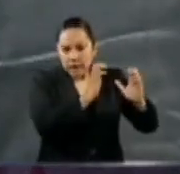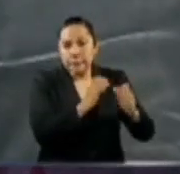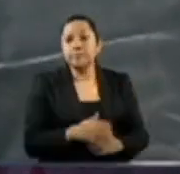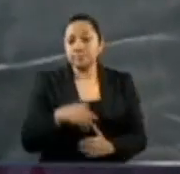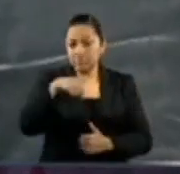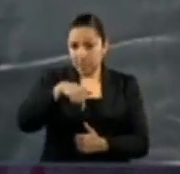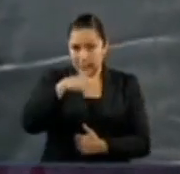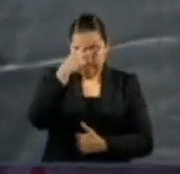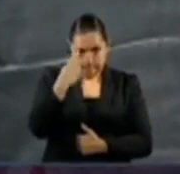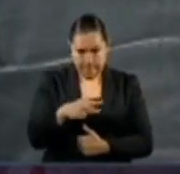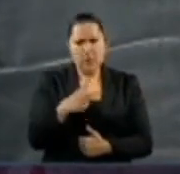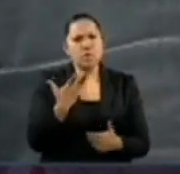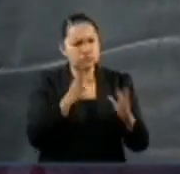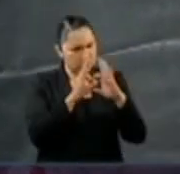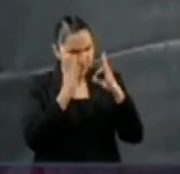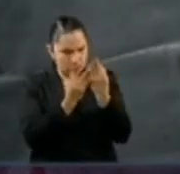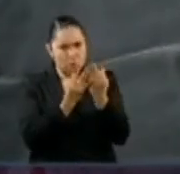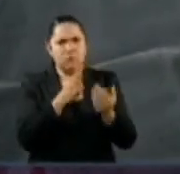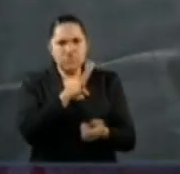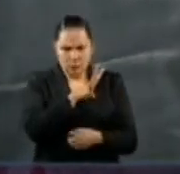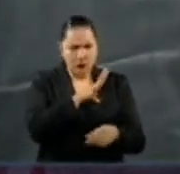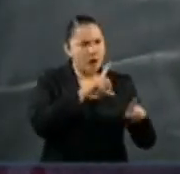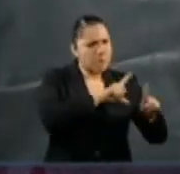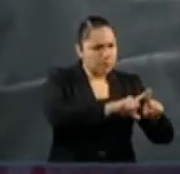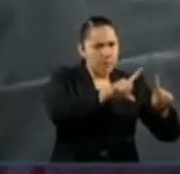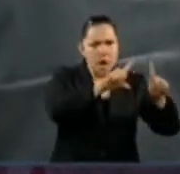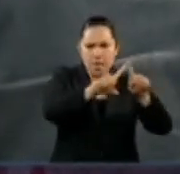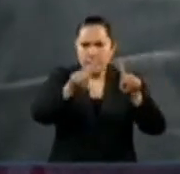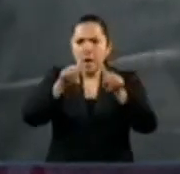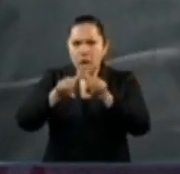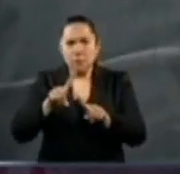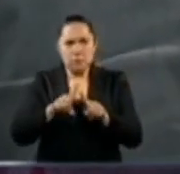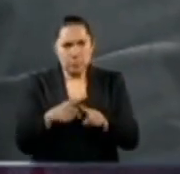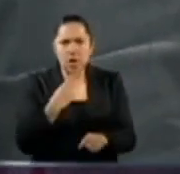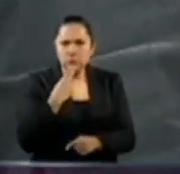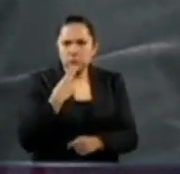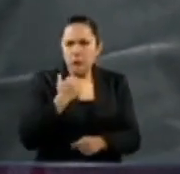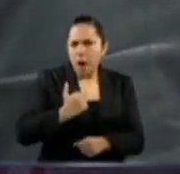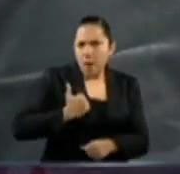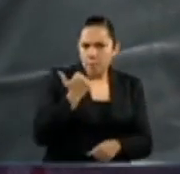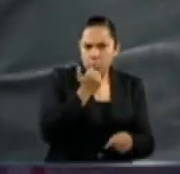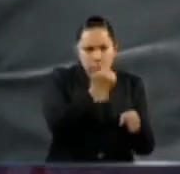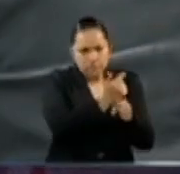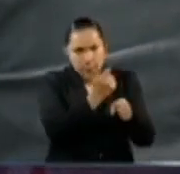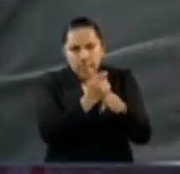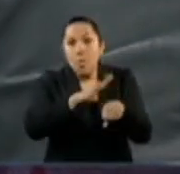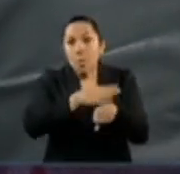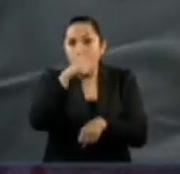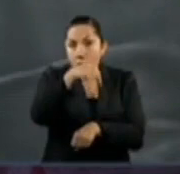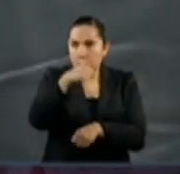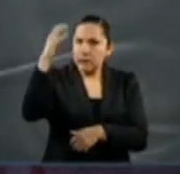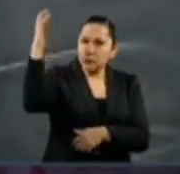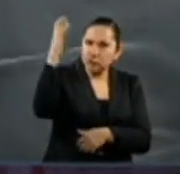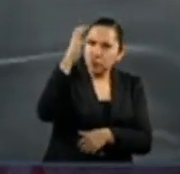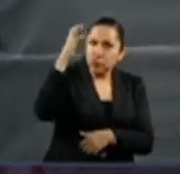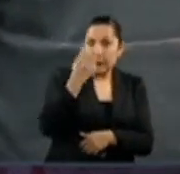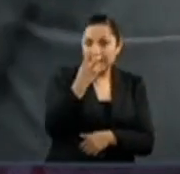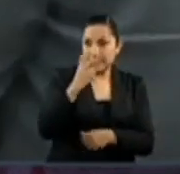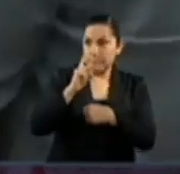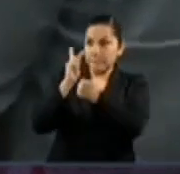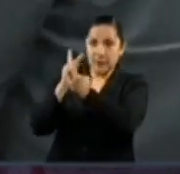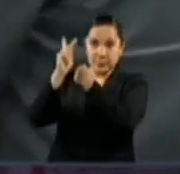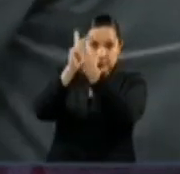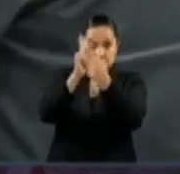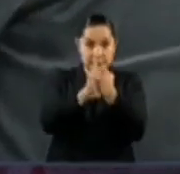de paneles solares debido a la radiación en su superficie. De hecho, somos uno de los 5 países más privilegiados a